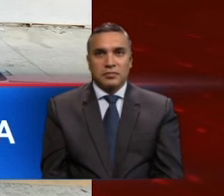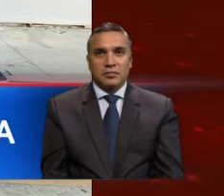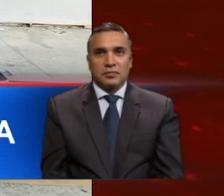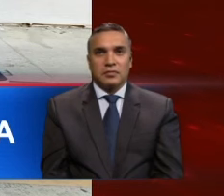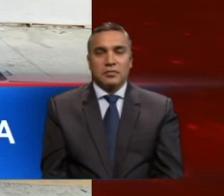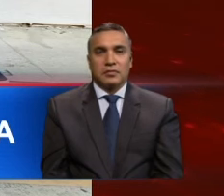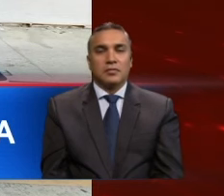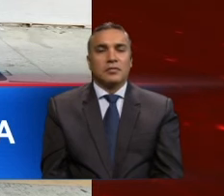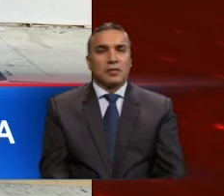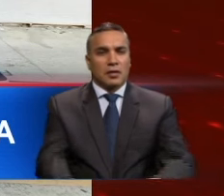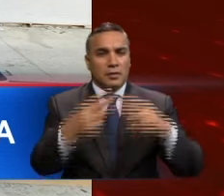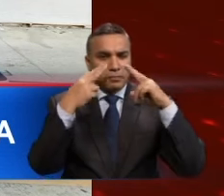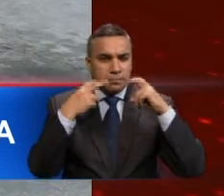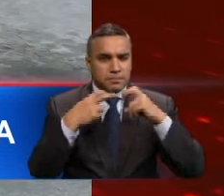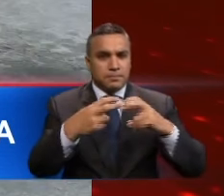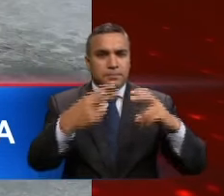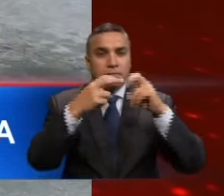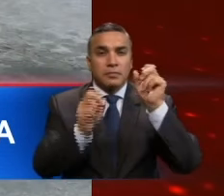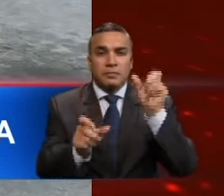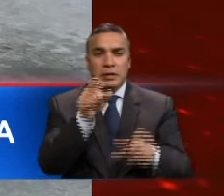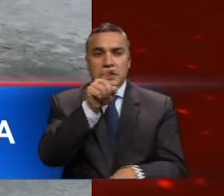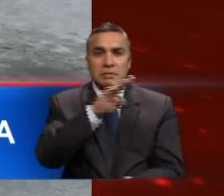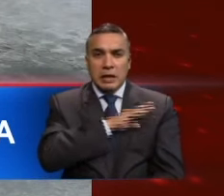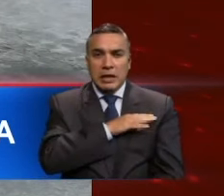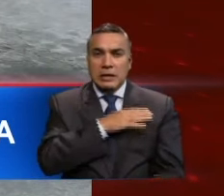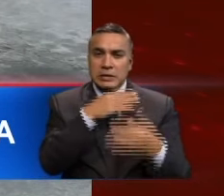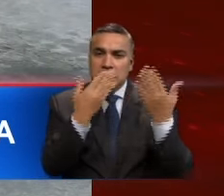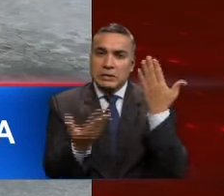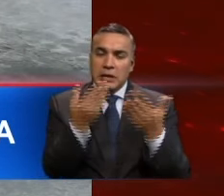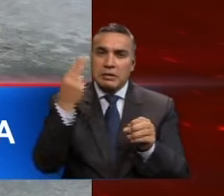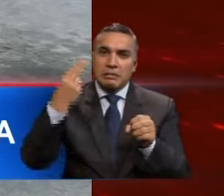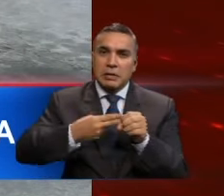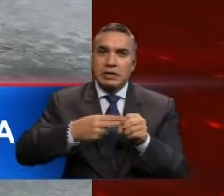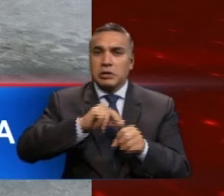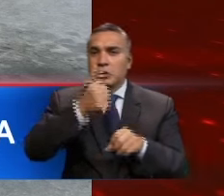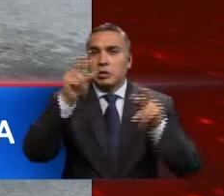Se investiga si los aprehendidos están relacionados con